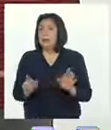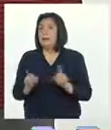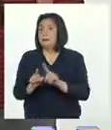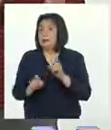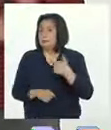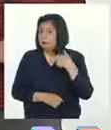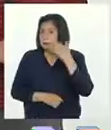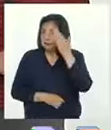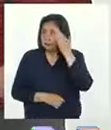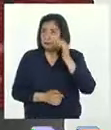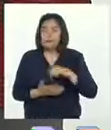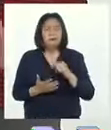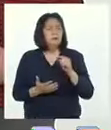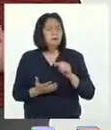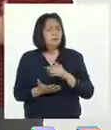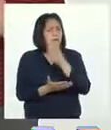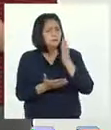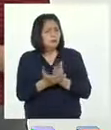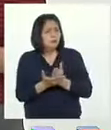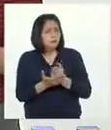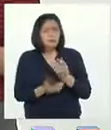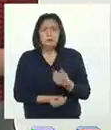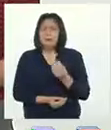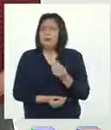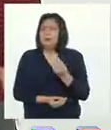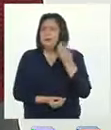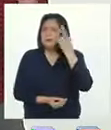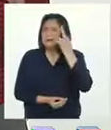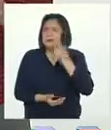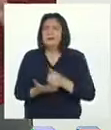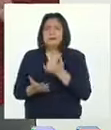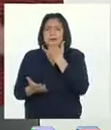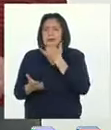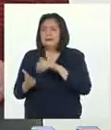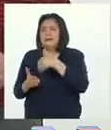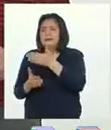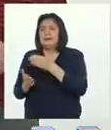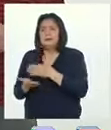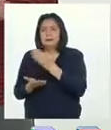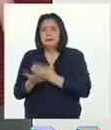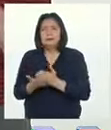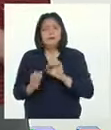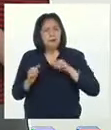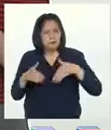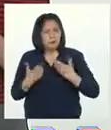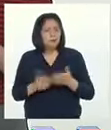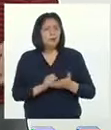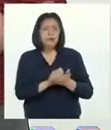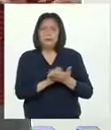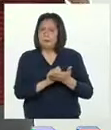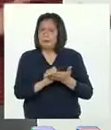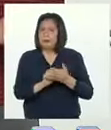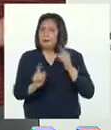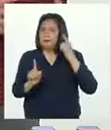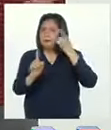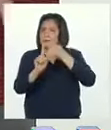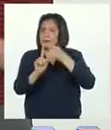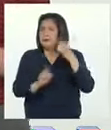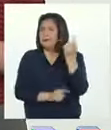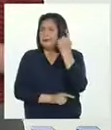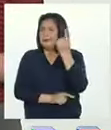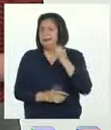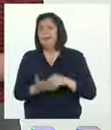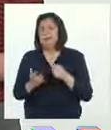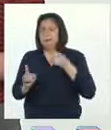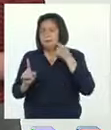También identificamos problemas, sus causas y consecuencias para que a partir de ello podamos escribir nuestros objetivos, el objetivo general